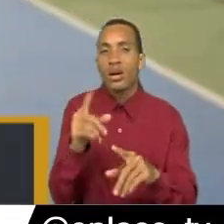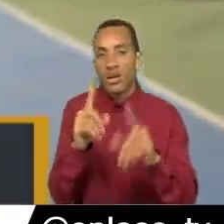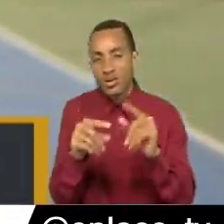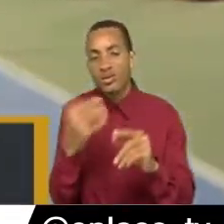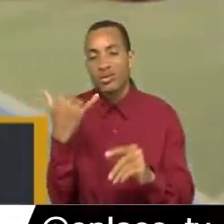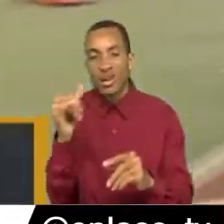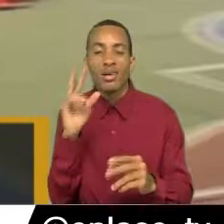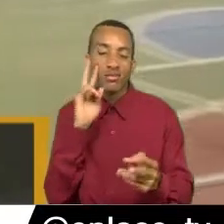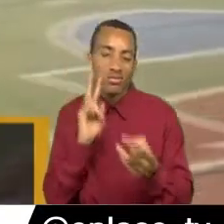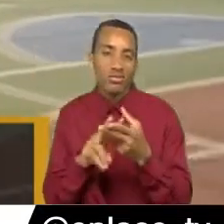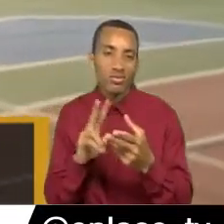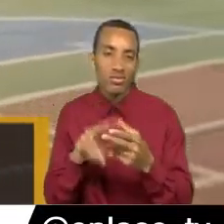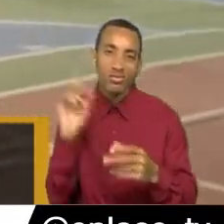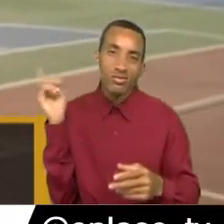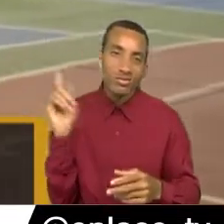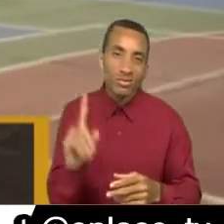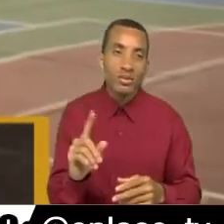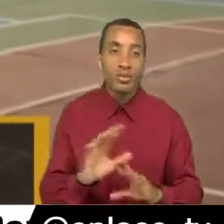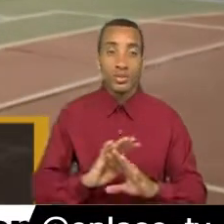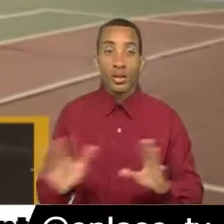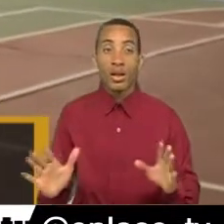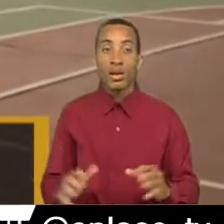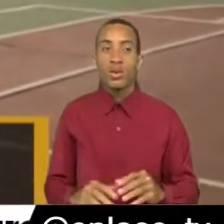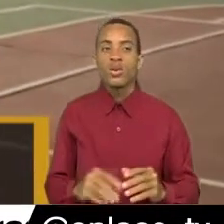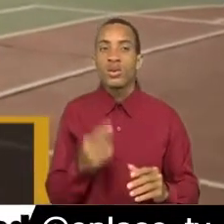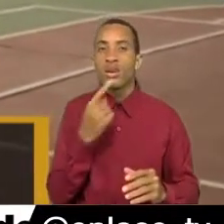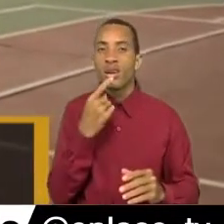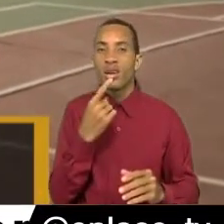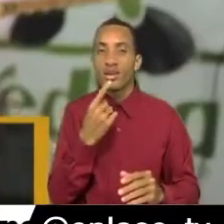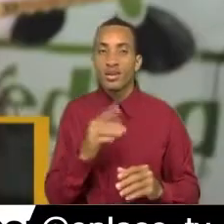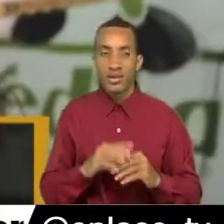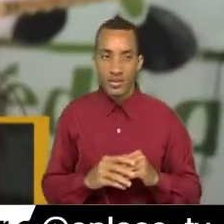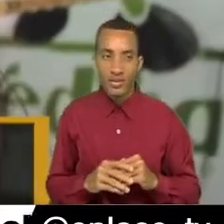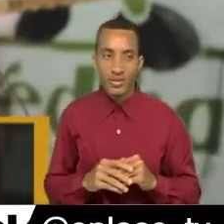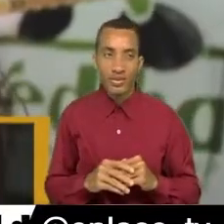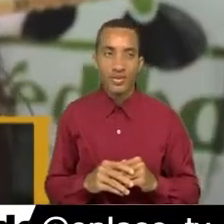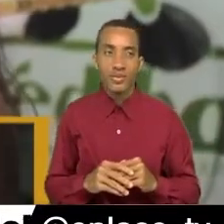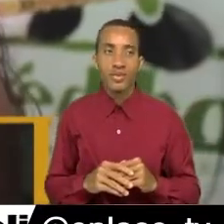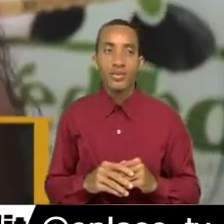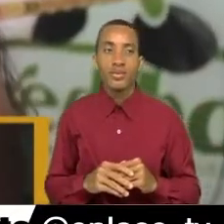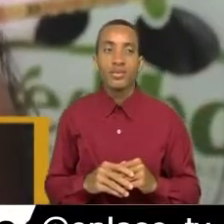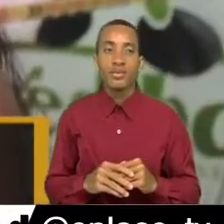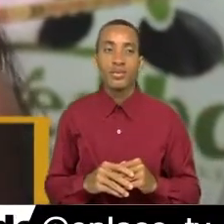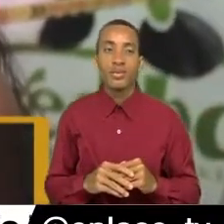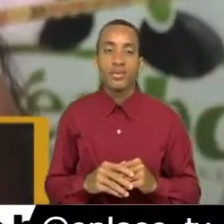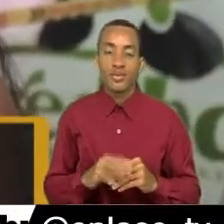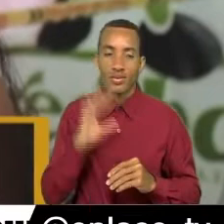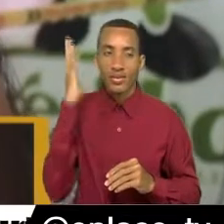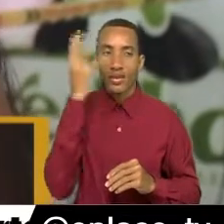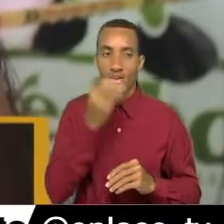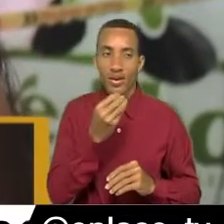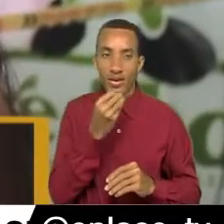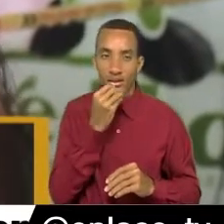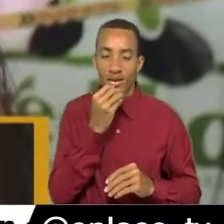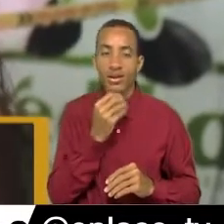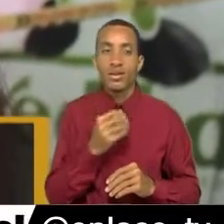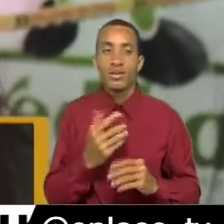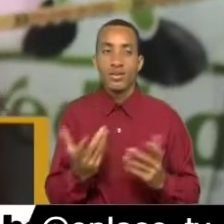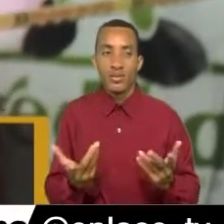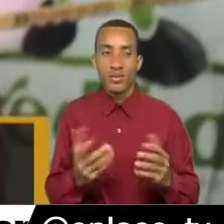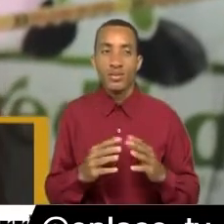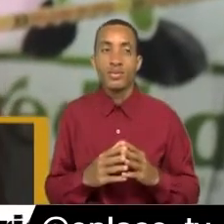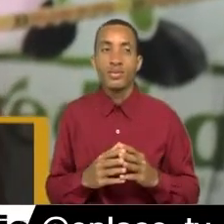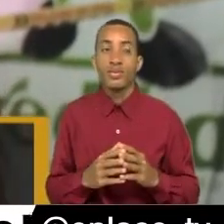Quienes han hecho parte de este espacio opinaron sobre la importancia del mismo. Súper, porque es una súper oportunidad para que